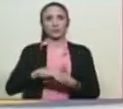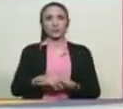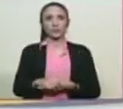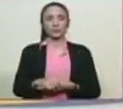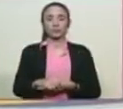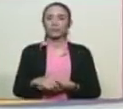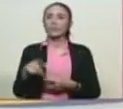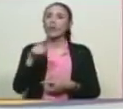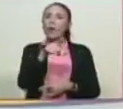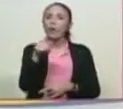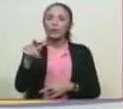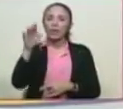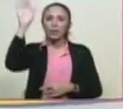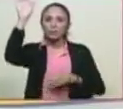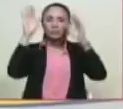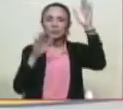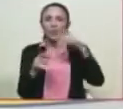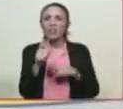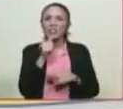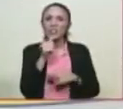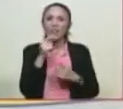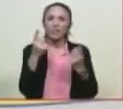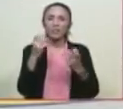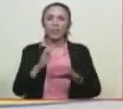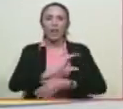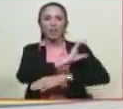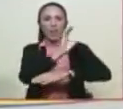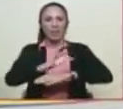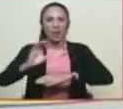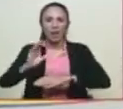Levanten la mano a los que no han ido nunca a Canaima.